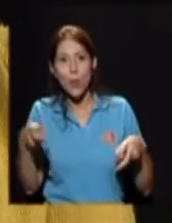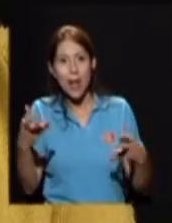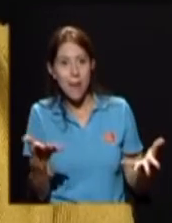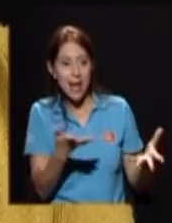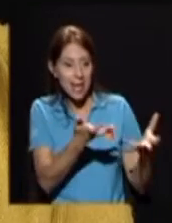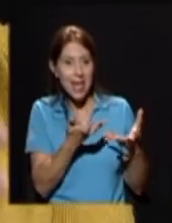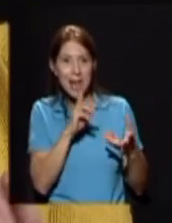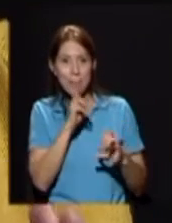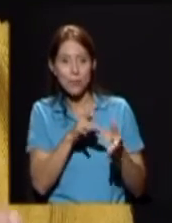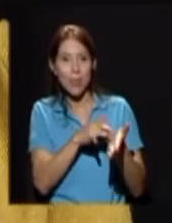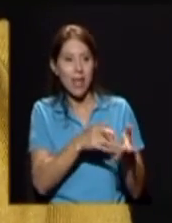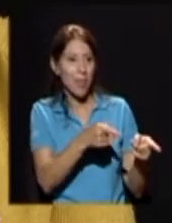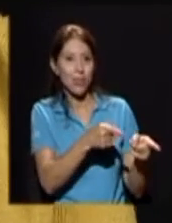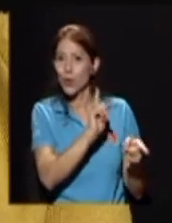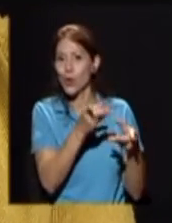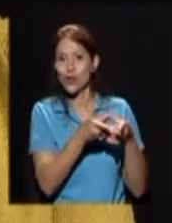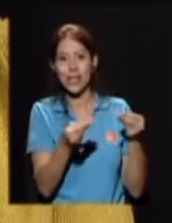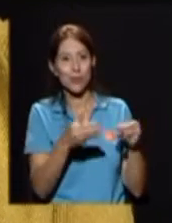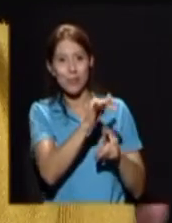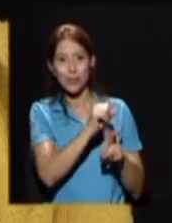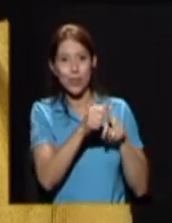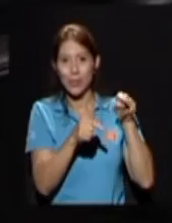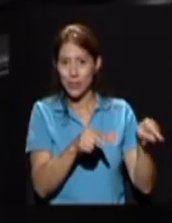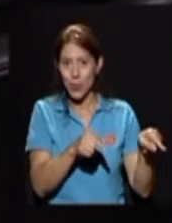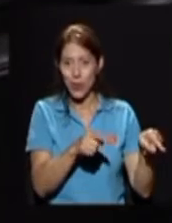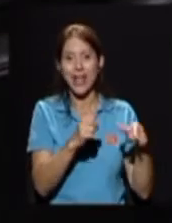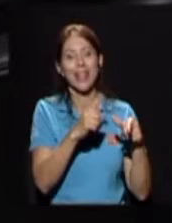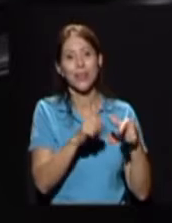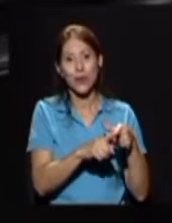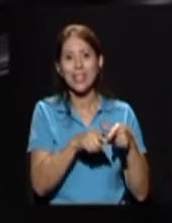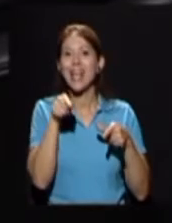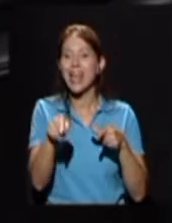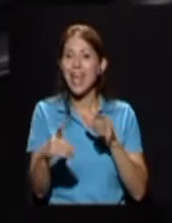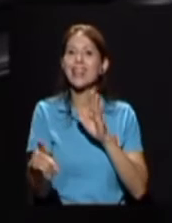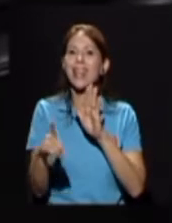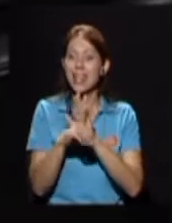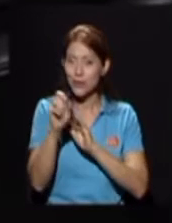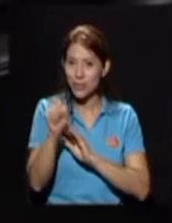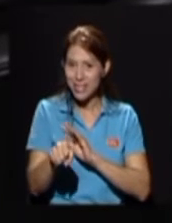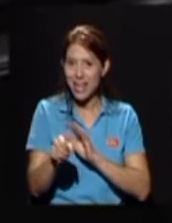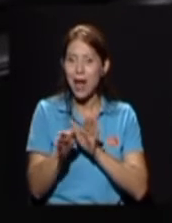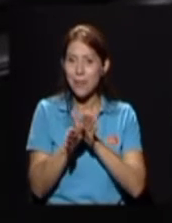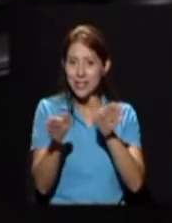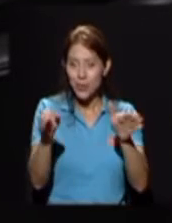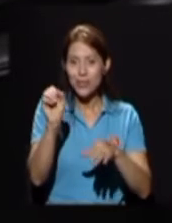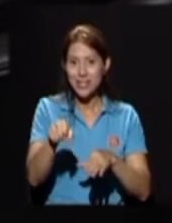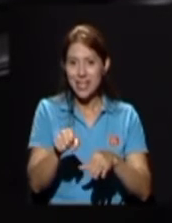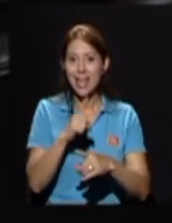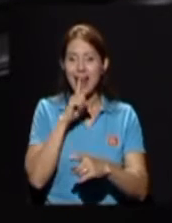ni siquiera lo conocen, pero entonces ahí hay derechos, sí, ampliación, sí, garantías, pero para un